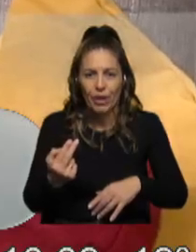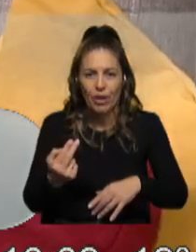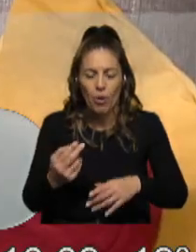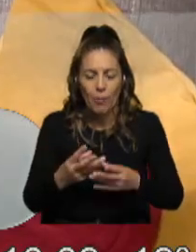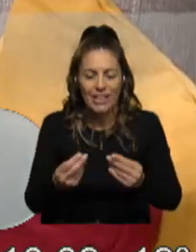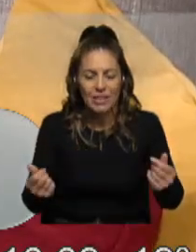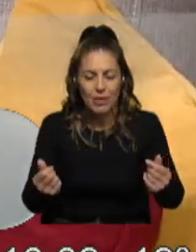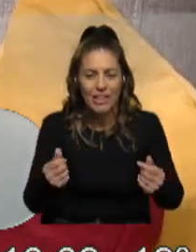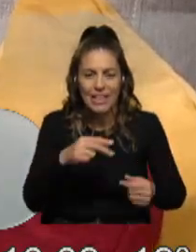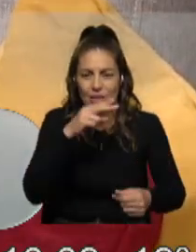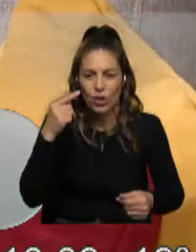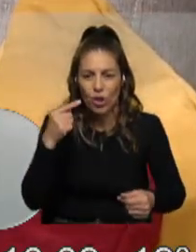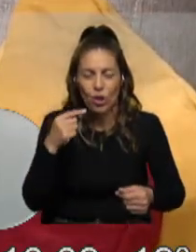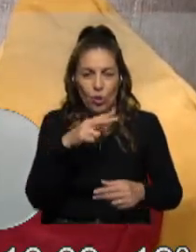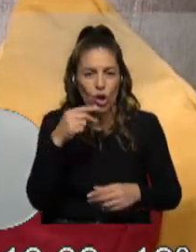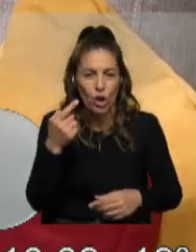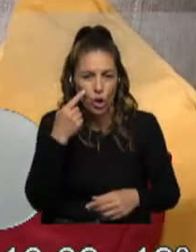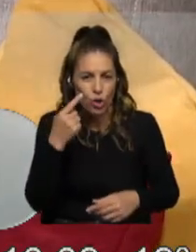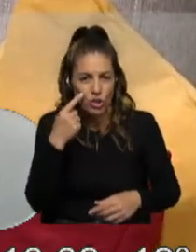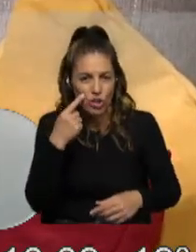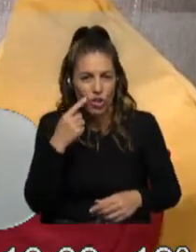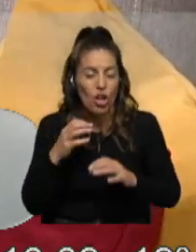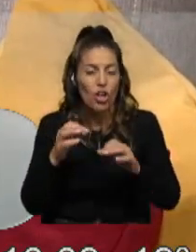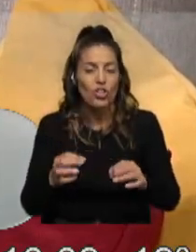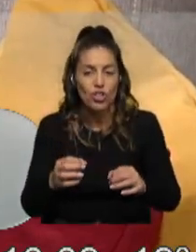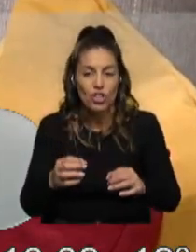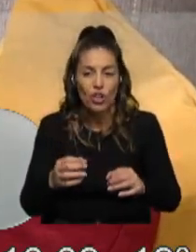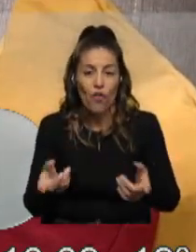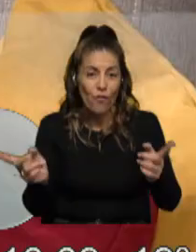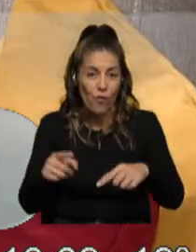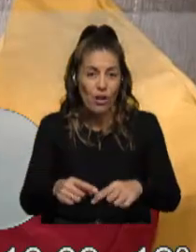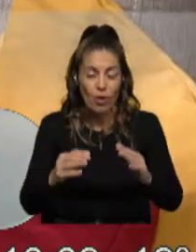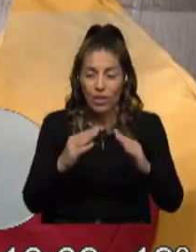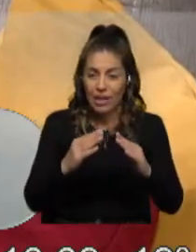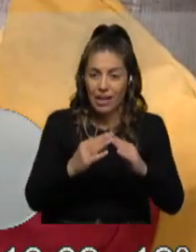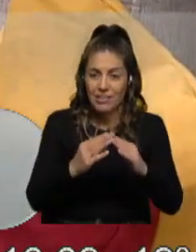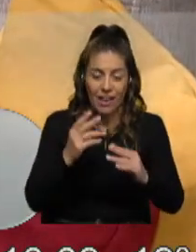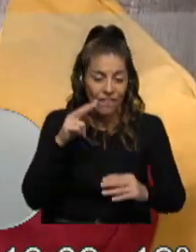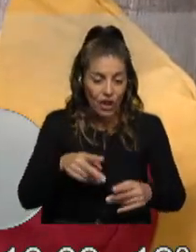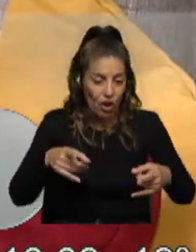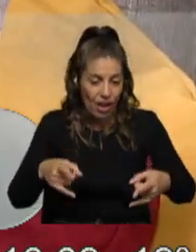lo menos conocido. Llego yo de casa y además que ya teníamos este altercado en la mañana, veo la cama